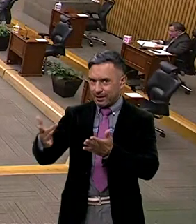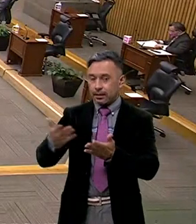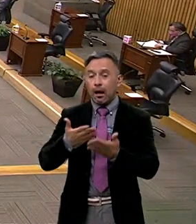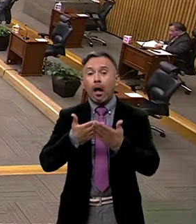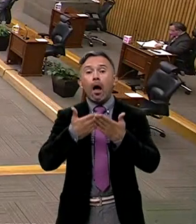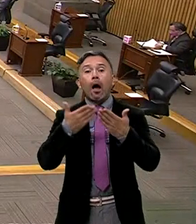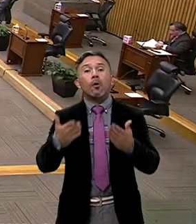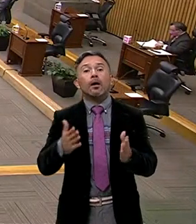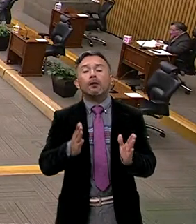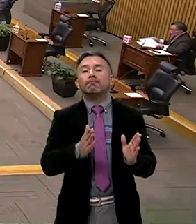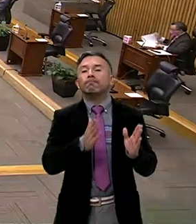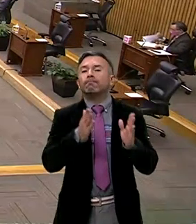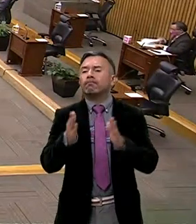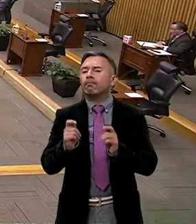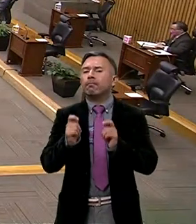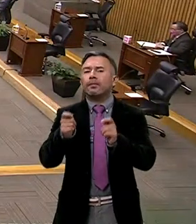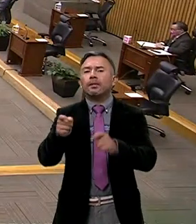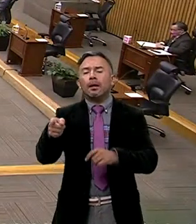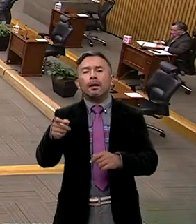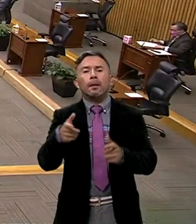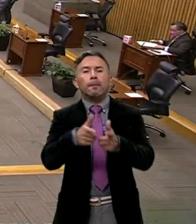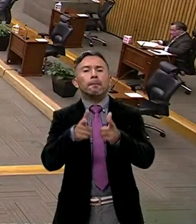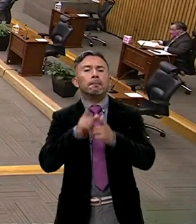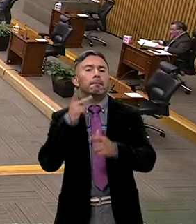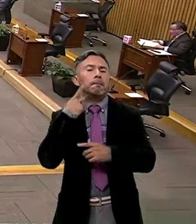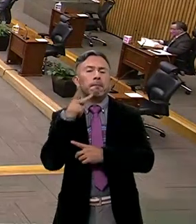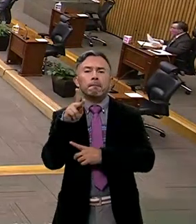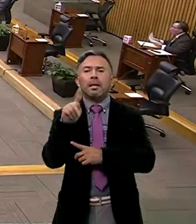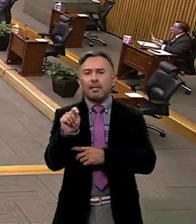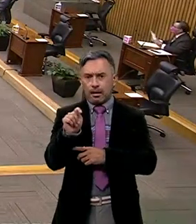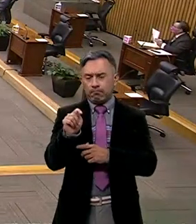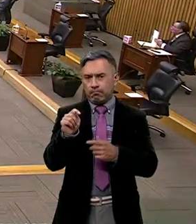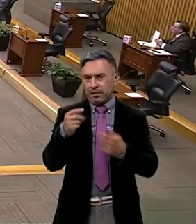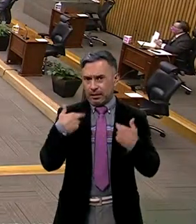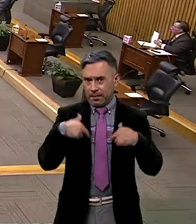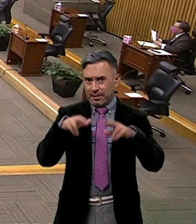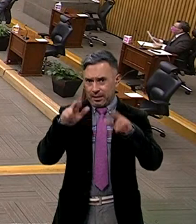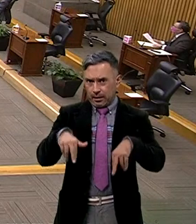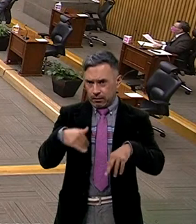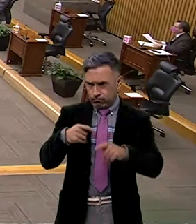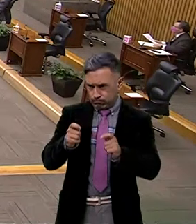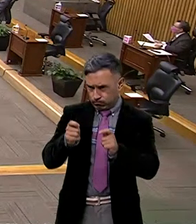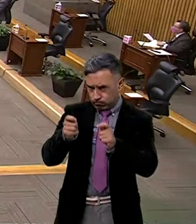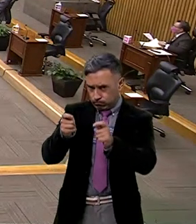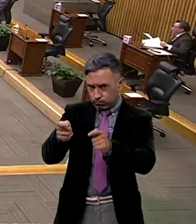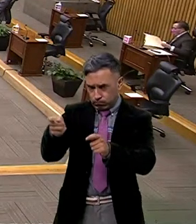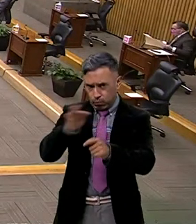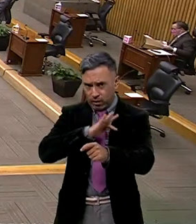el uso de la palabra al señor representa el partido del trabajo para que pueda hacer su intervención